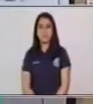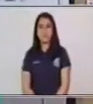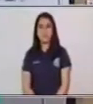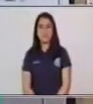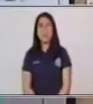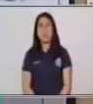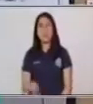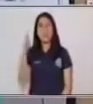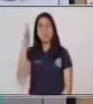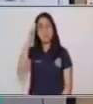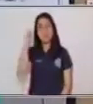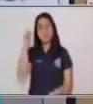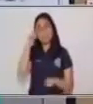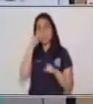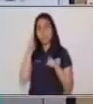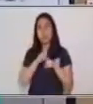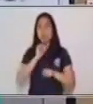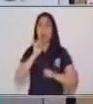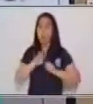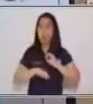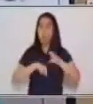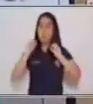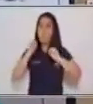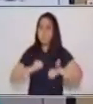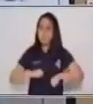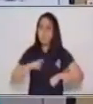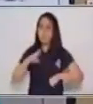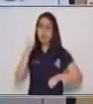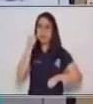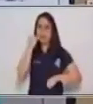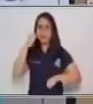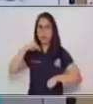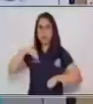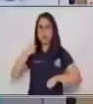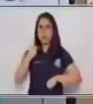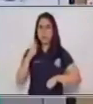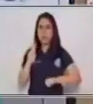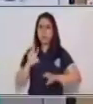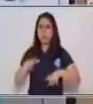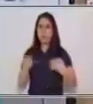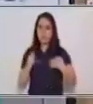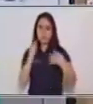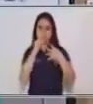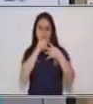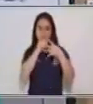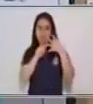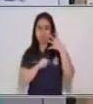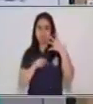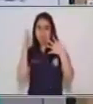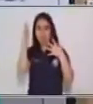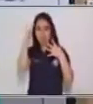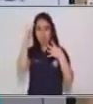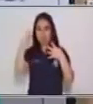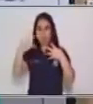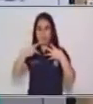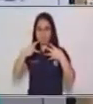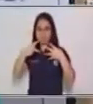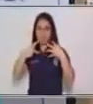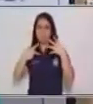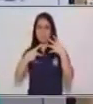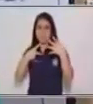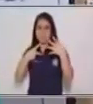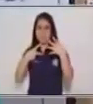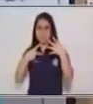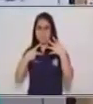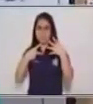es de un vocabulario más, no tan rebuscado, no tan lírico, no tan literario. Muy bien,